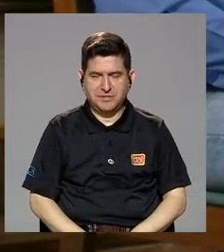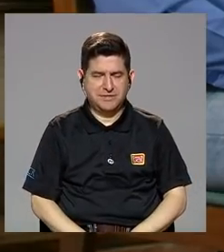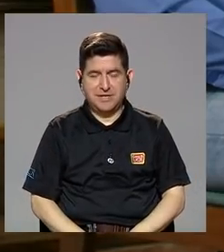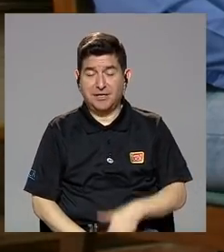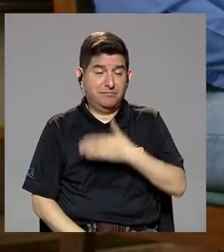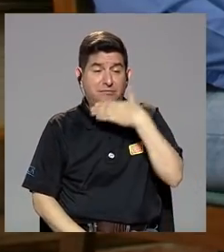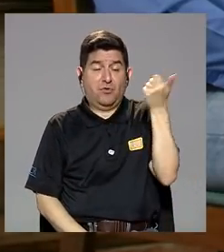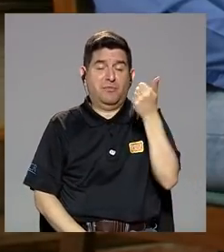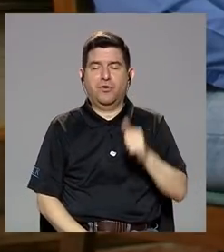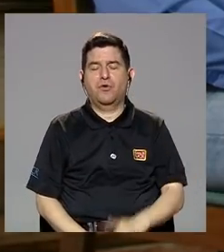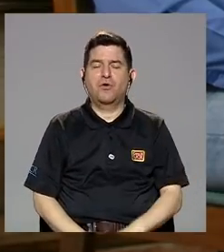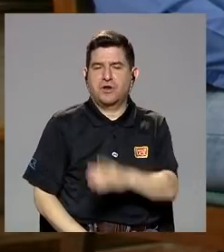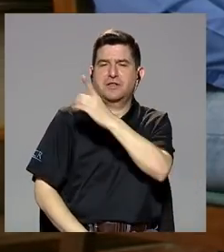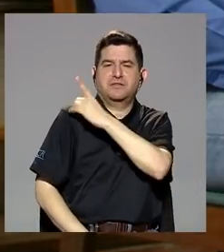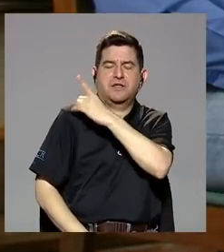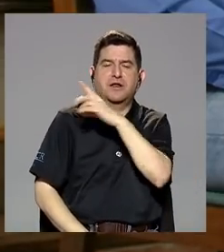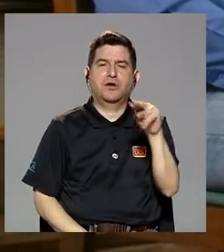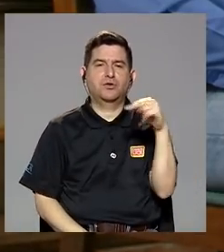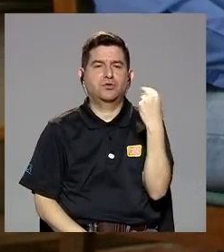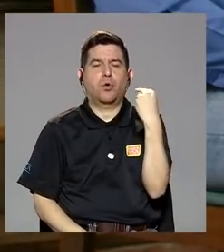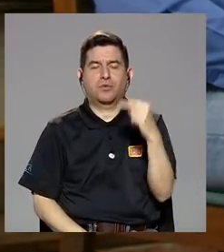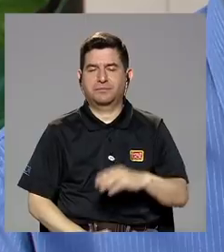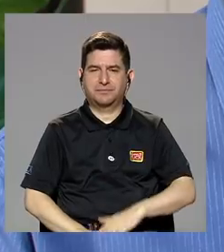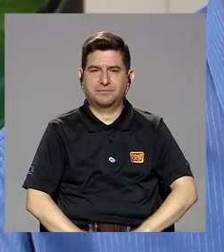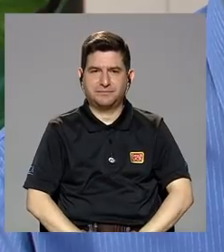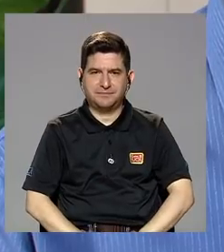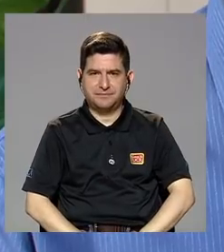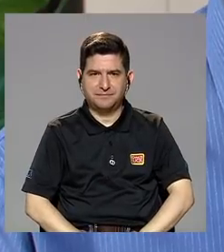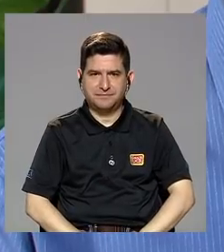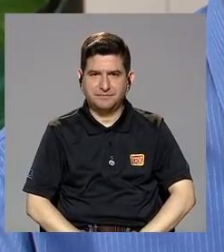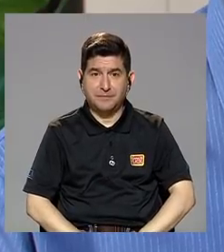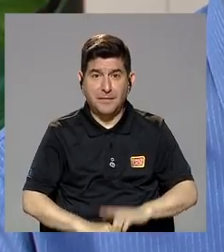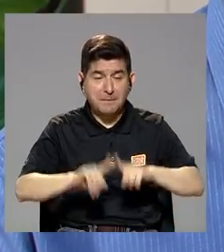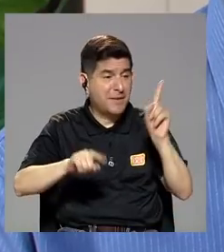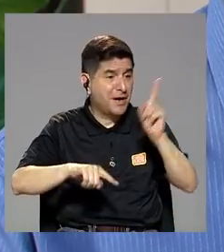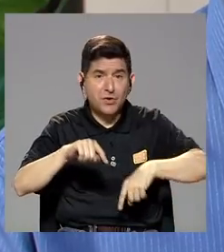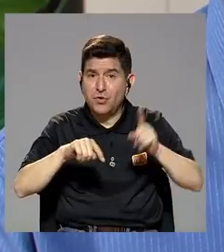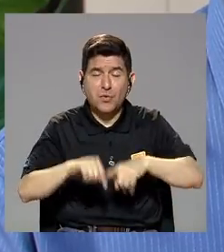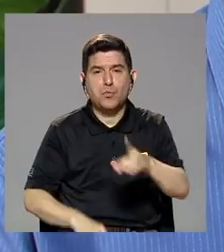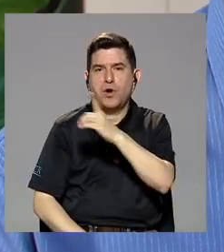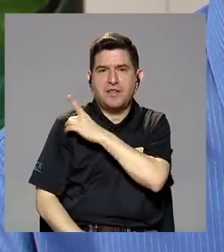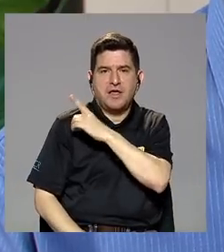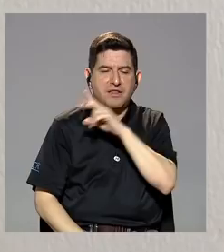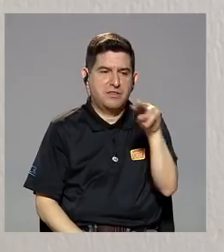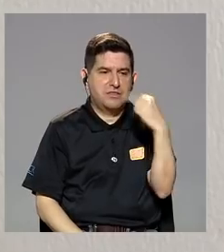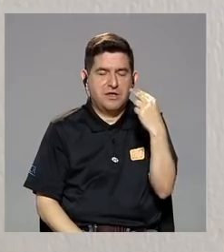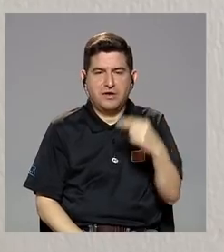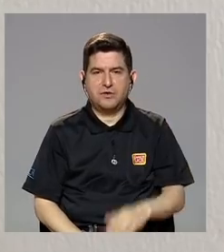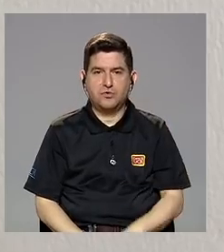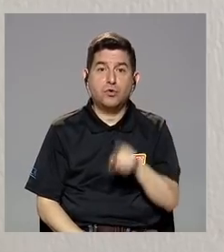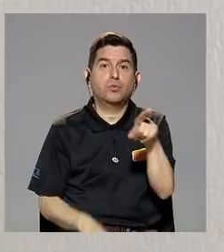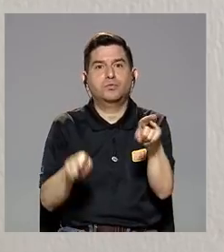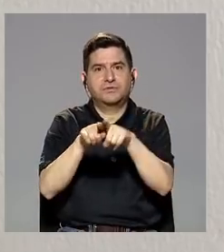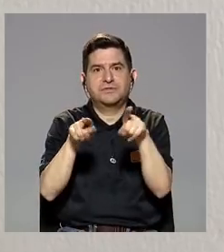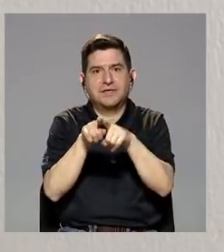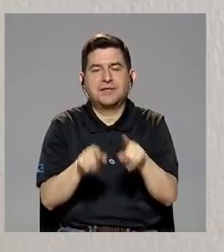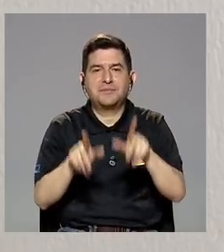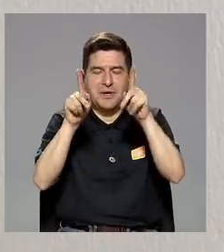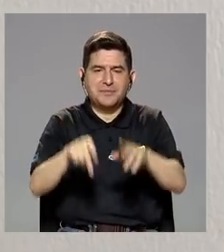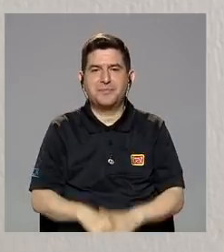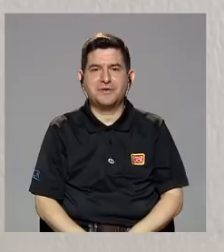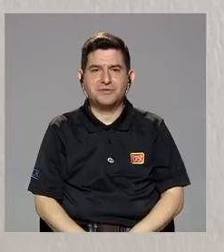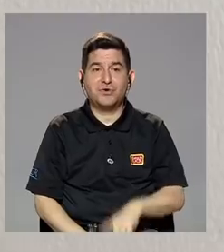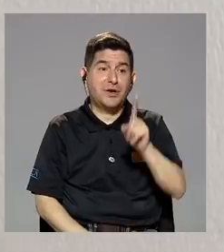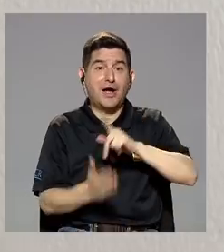aspiración sería dirección nos hicieron vamos a ponerlo así pero no puede ser director de noticieros incisos también el que está